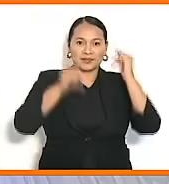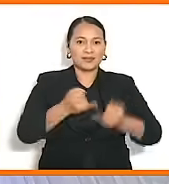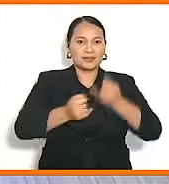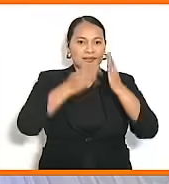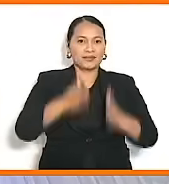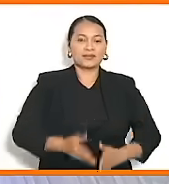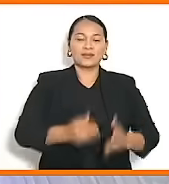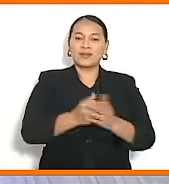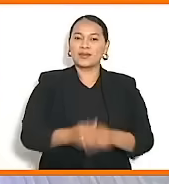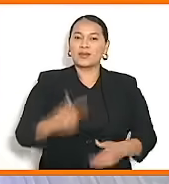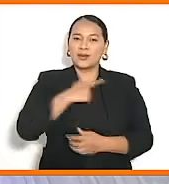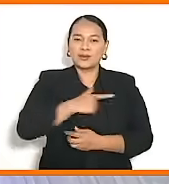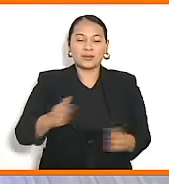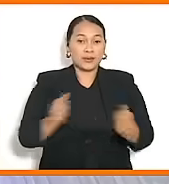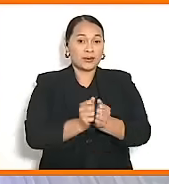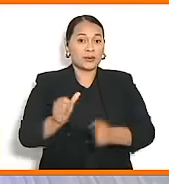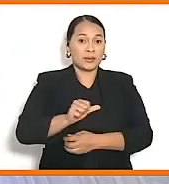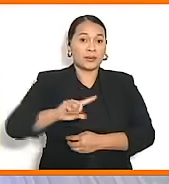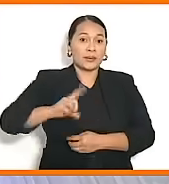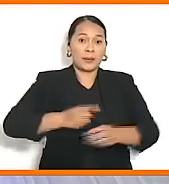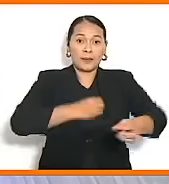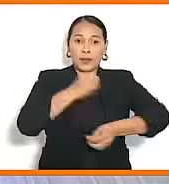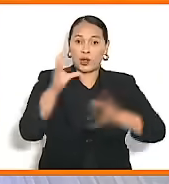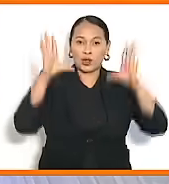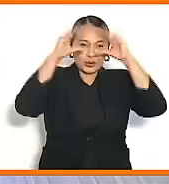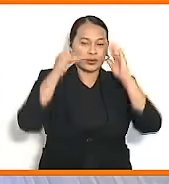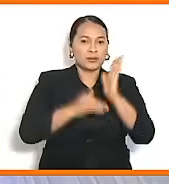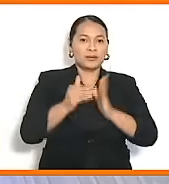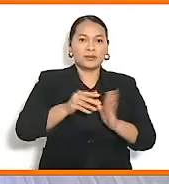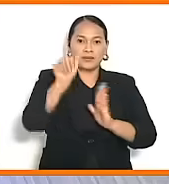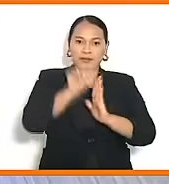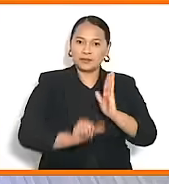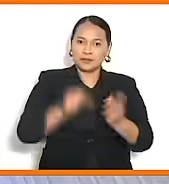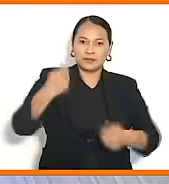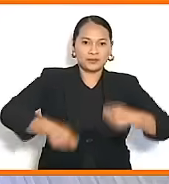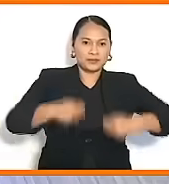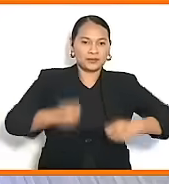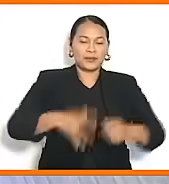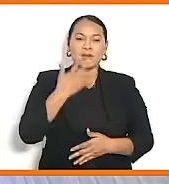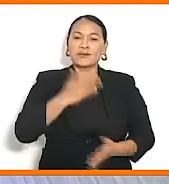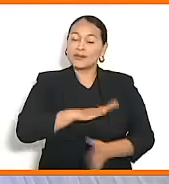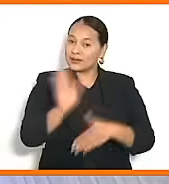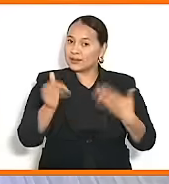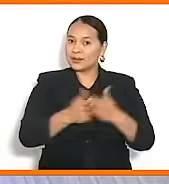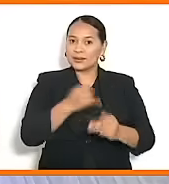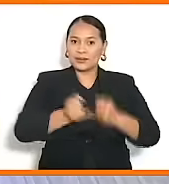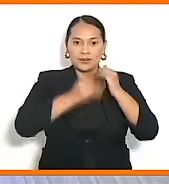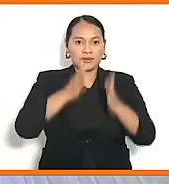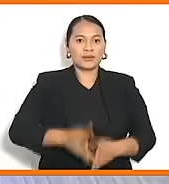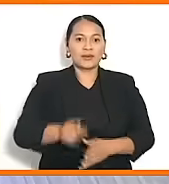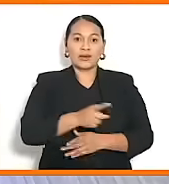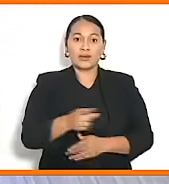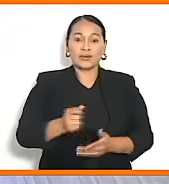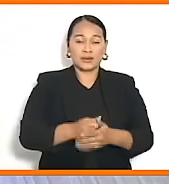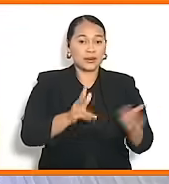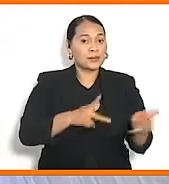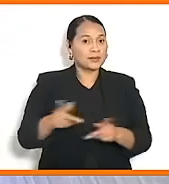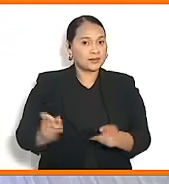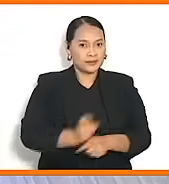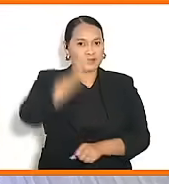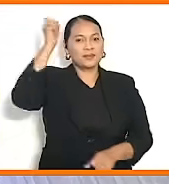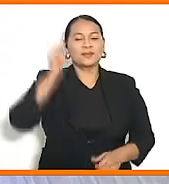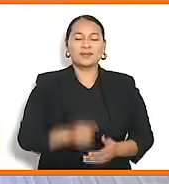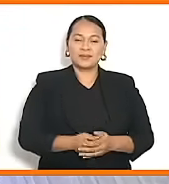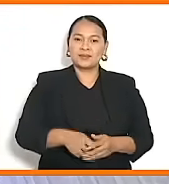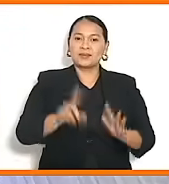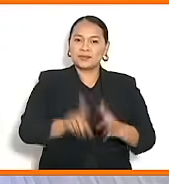acompañarte en nuestra primer noche millonaria del mes de septiembre. Así que, querido jugador, te deseamos muchísima suerte, esperando que formes parte de nuestros ganadores. Damos